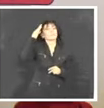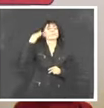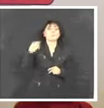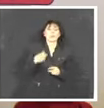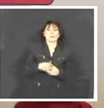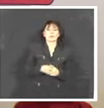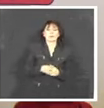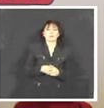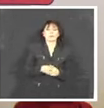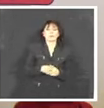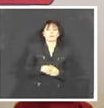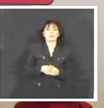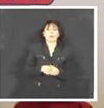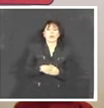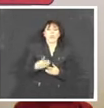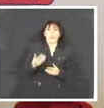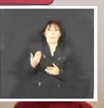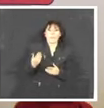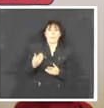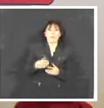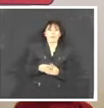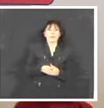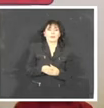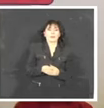que hemos recorrido